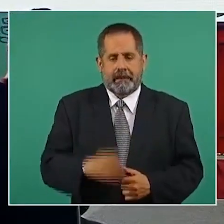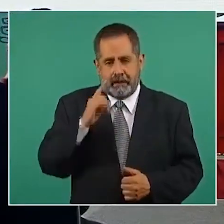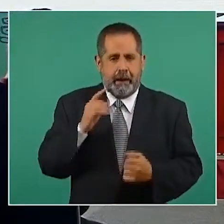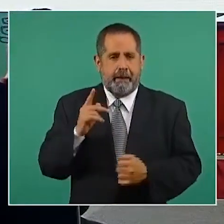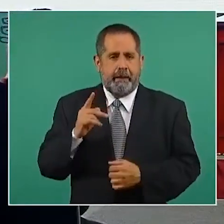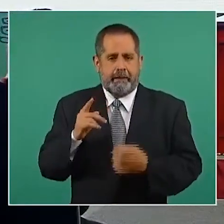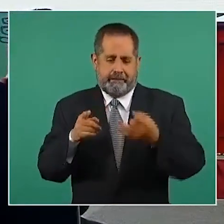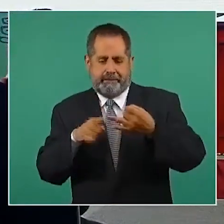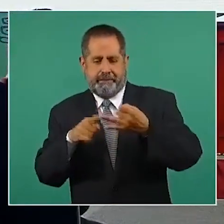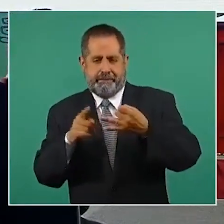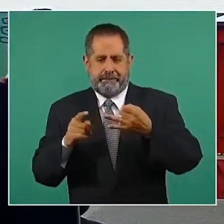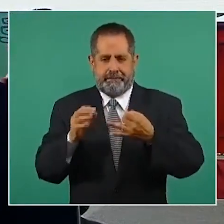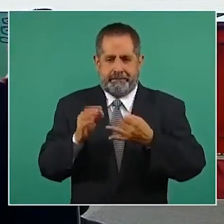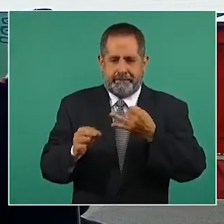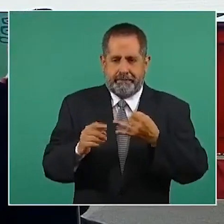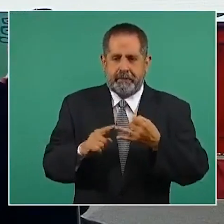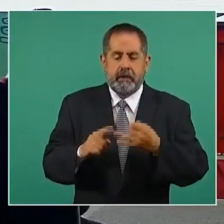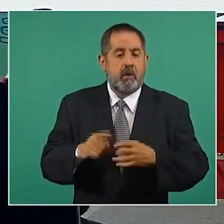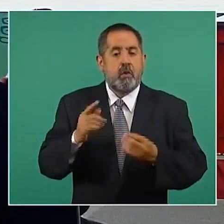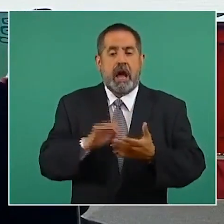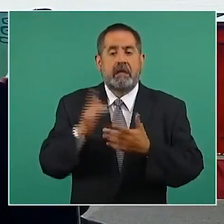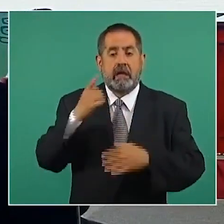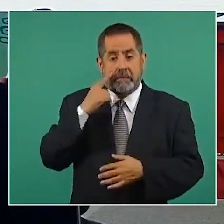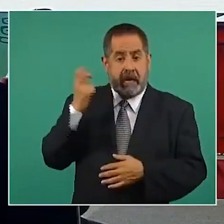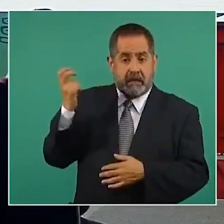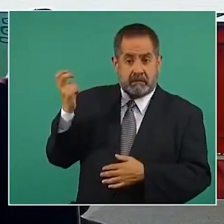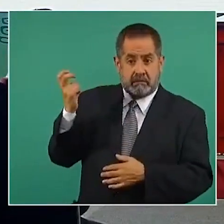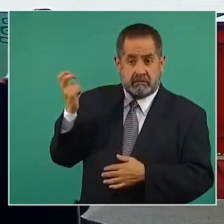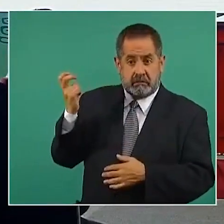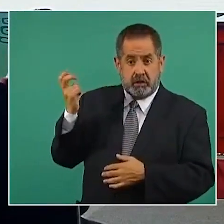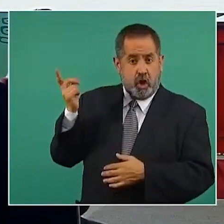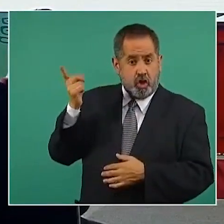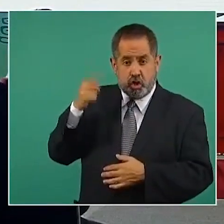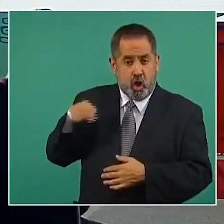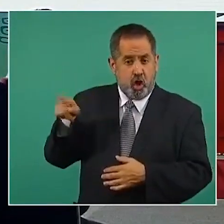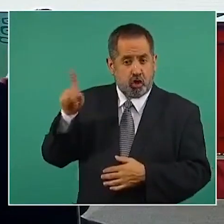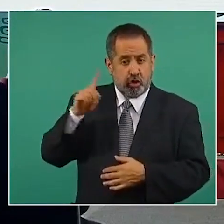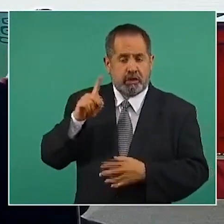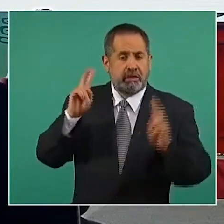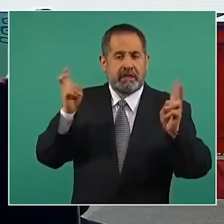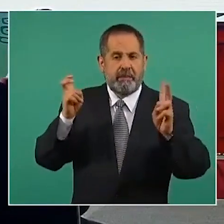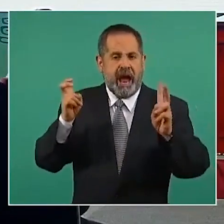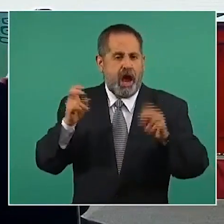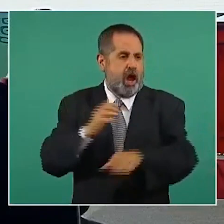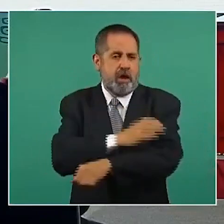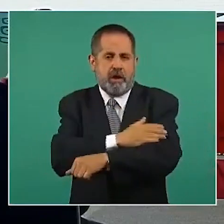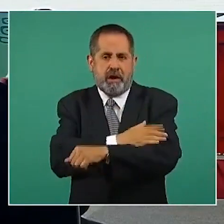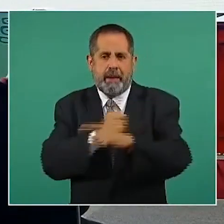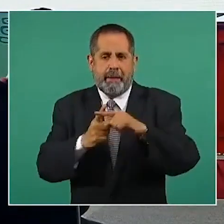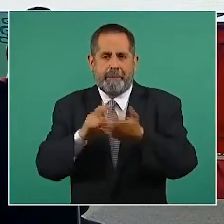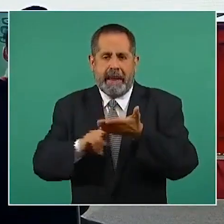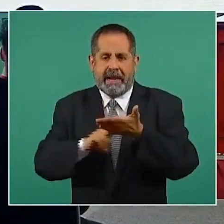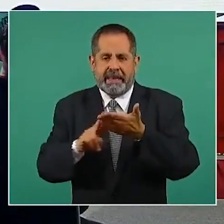esta. Por último, también quiero, por un lado, agradecer a todo este trabajo que es la estrategia Corre Caminos multisectorial,